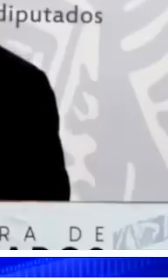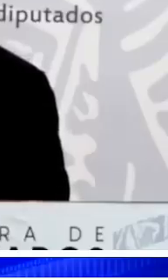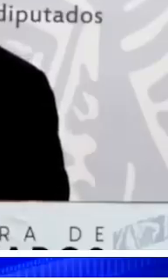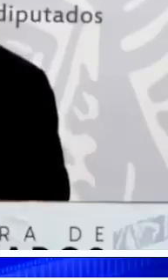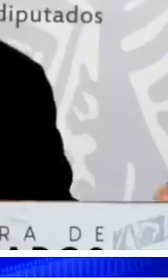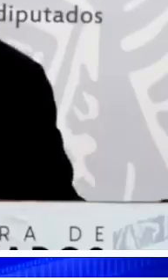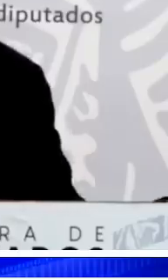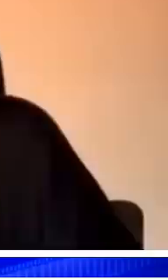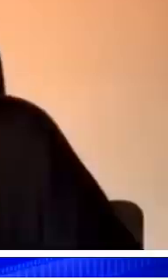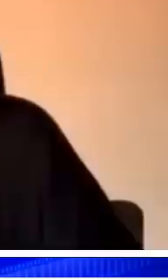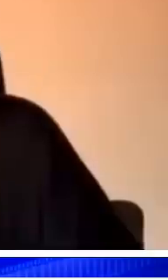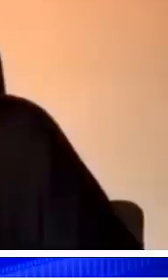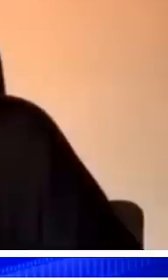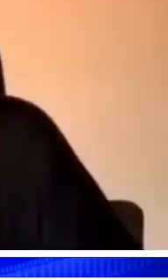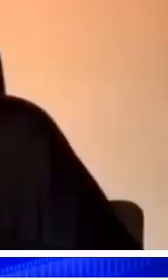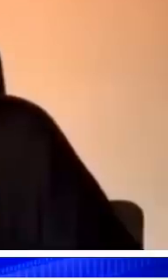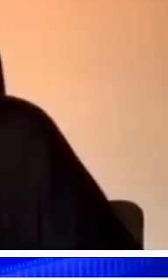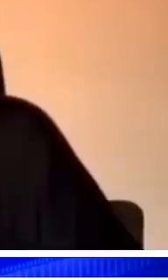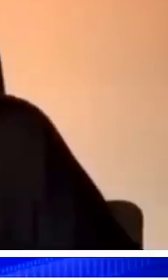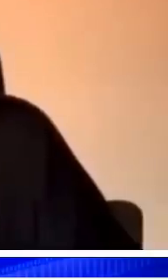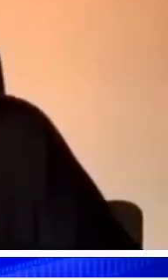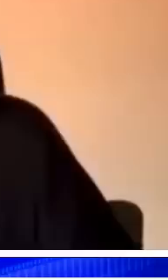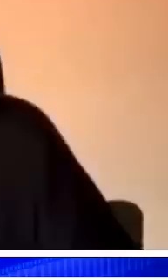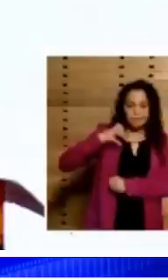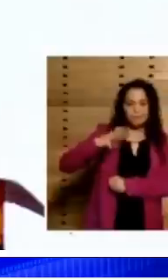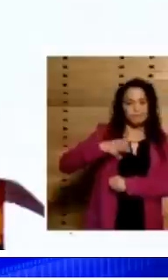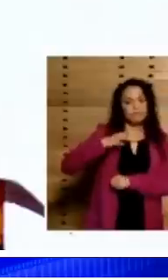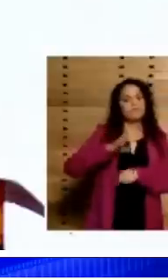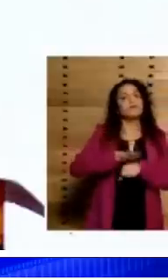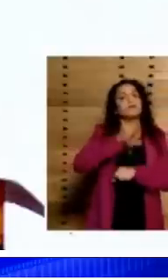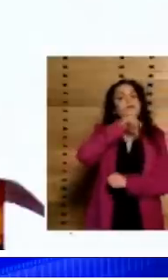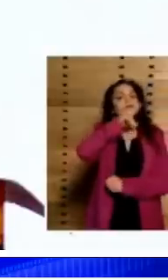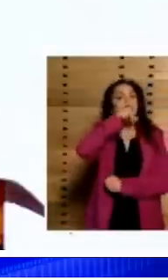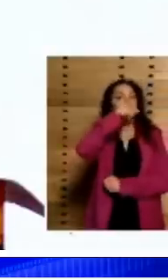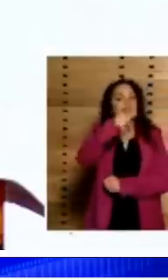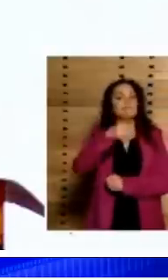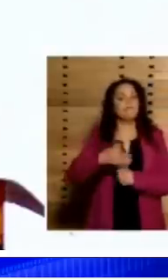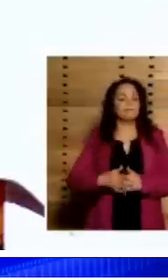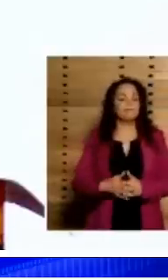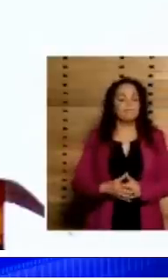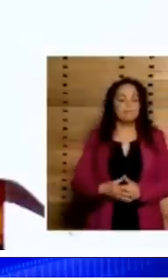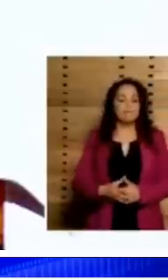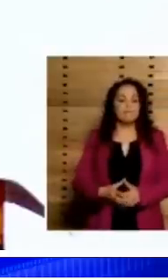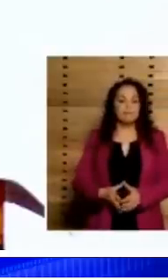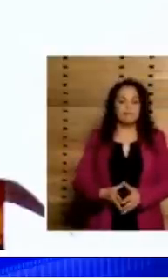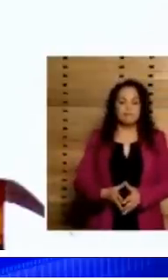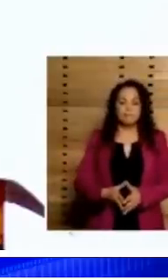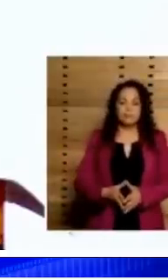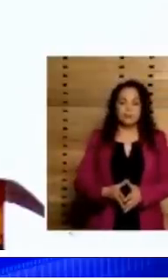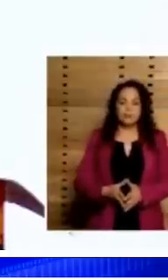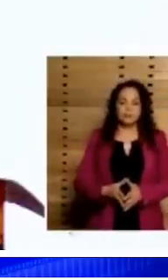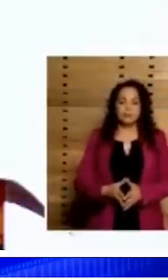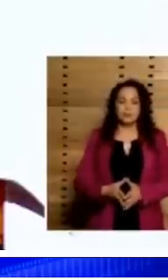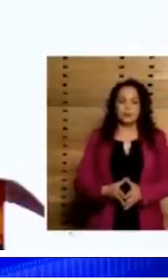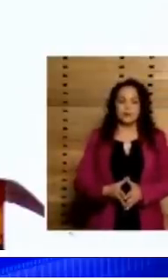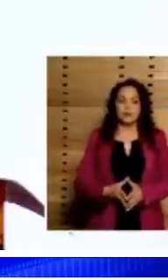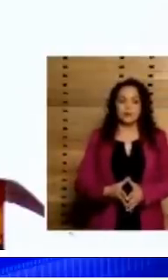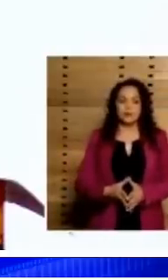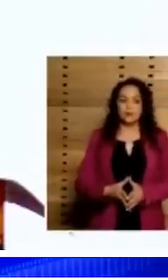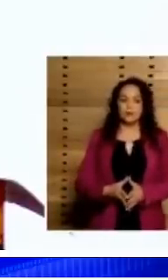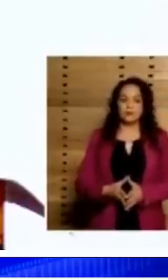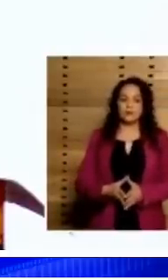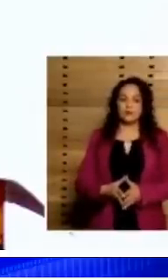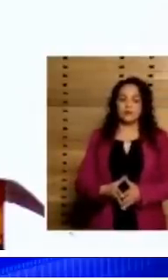bastante bien dinero no les va a faltar sin embargo vino la respuesta Santiago kril no se aguantó no se